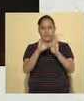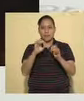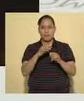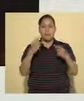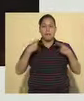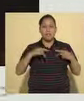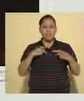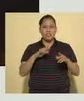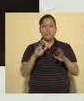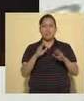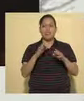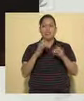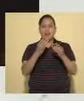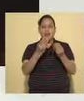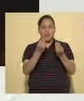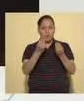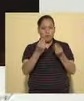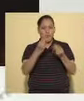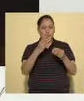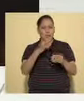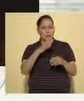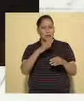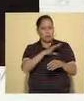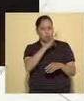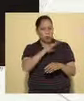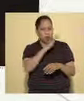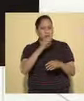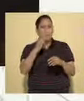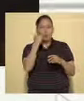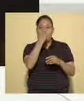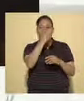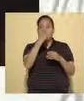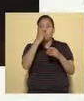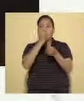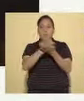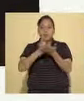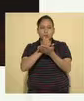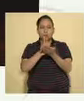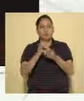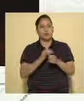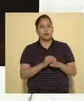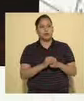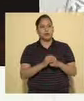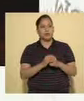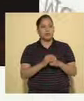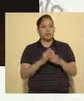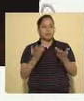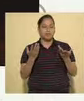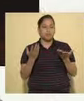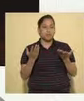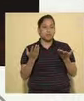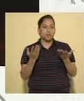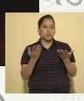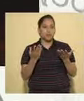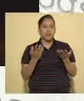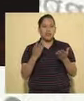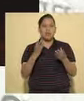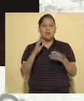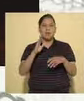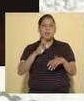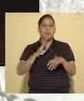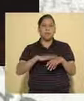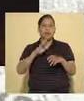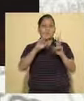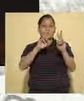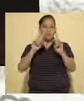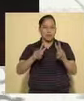las personas que son muy blancas, con ojos azules, etcétera? Un poco más verano.